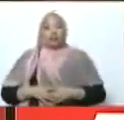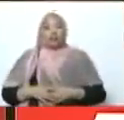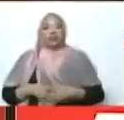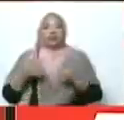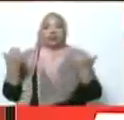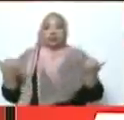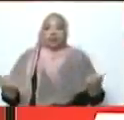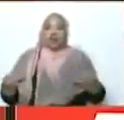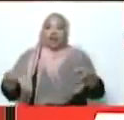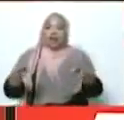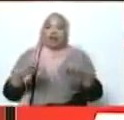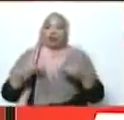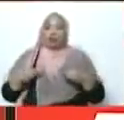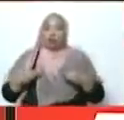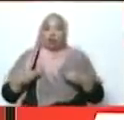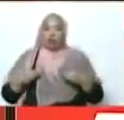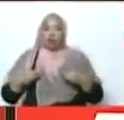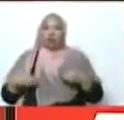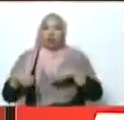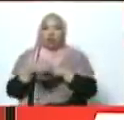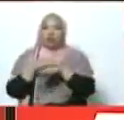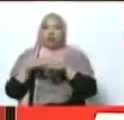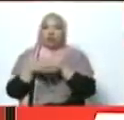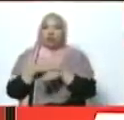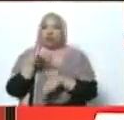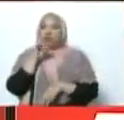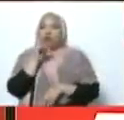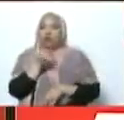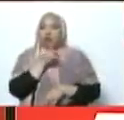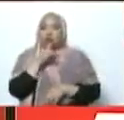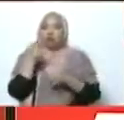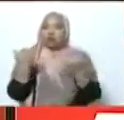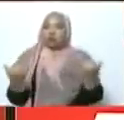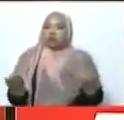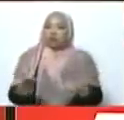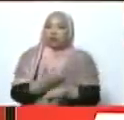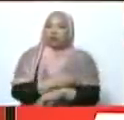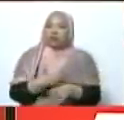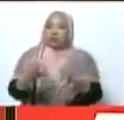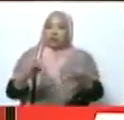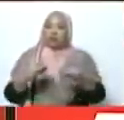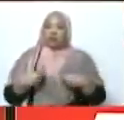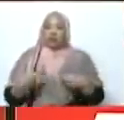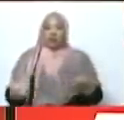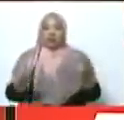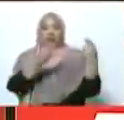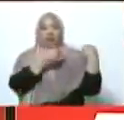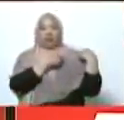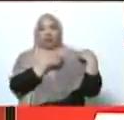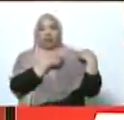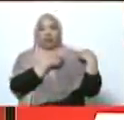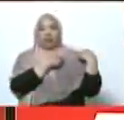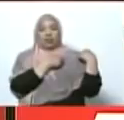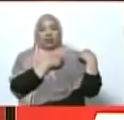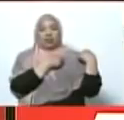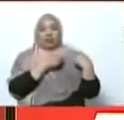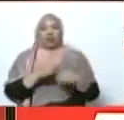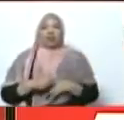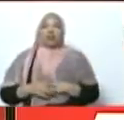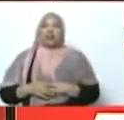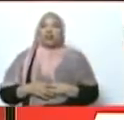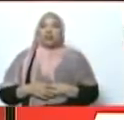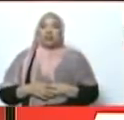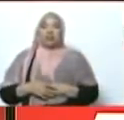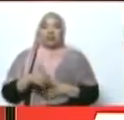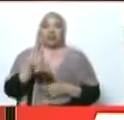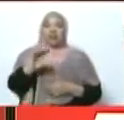a partir de este instante asumen... Perdón, no había nombrado que ya el que había asumido una responsabilidad era el compañero